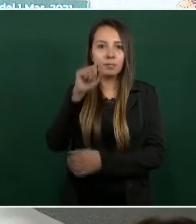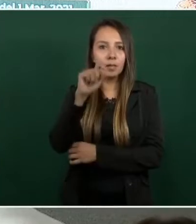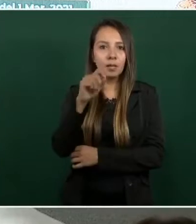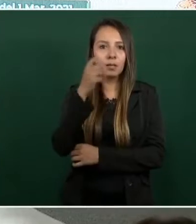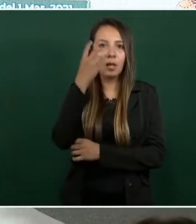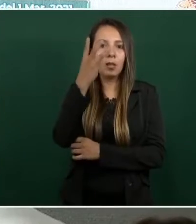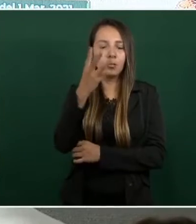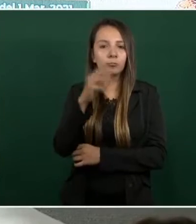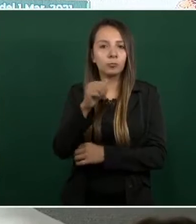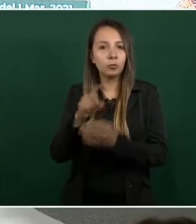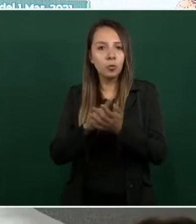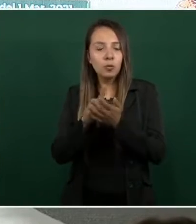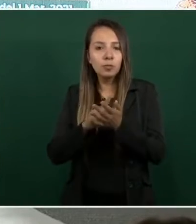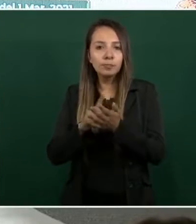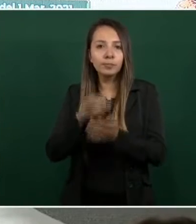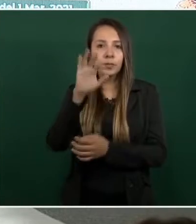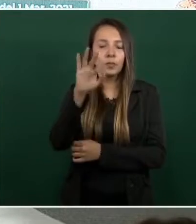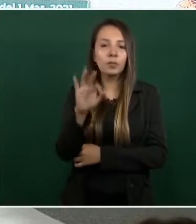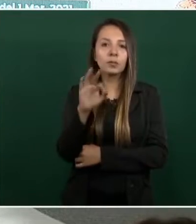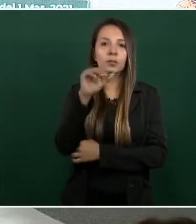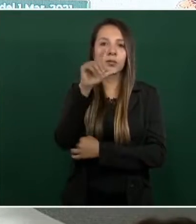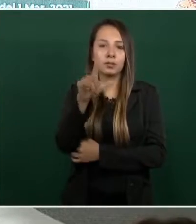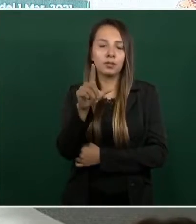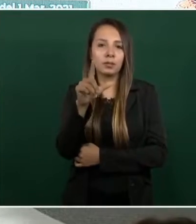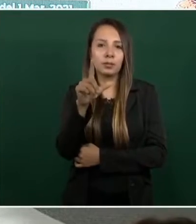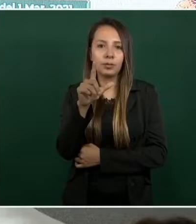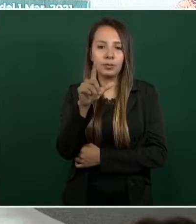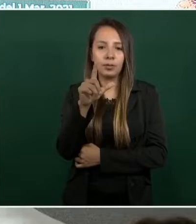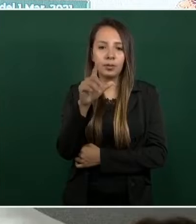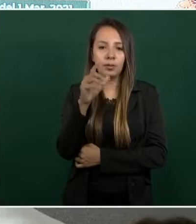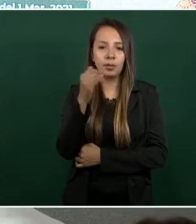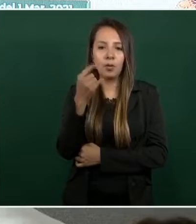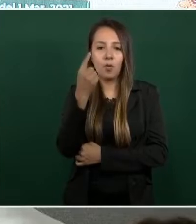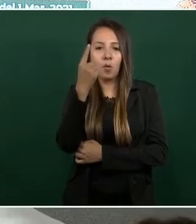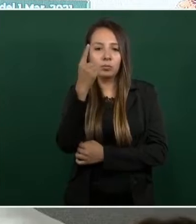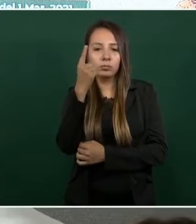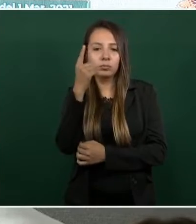fentanilo, 1.047, digo un kilogramo de